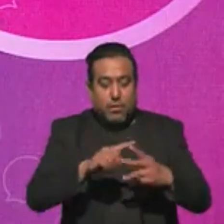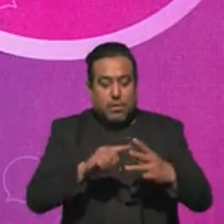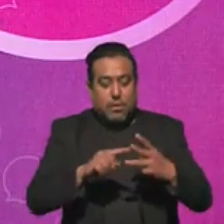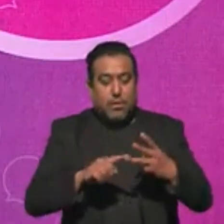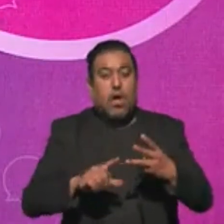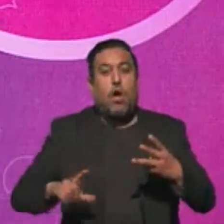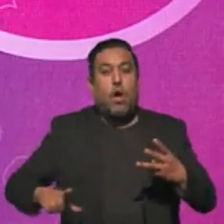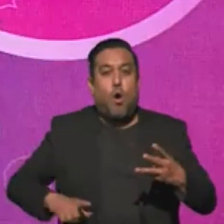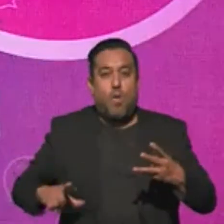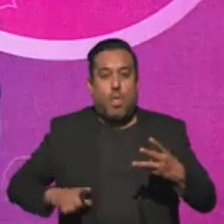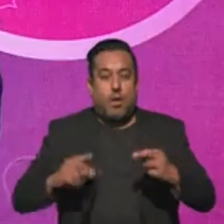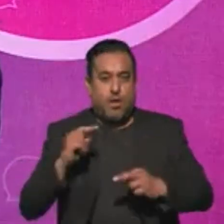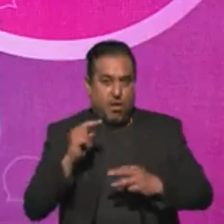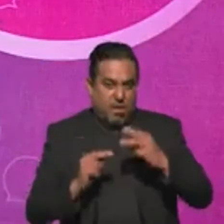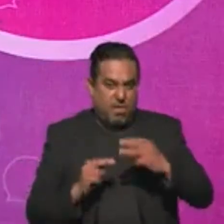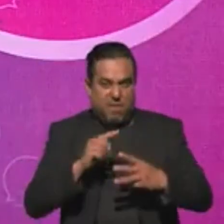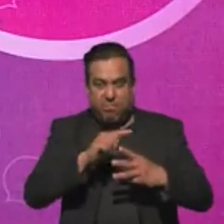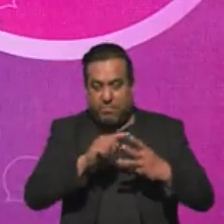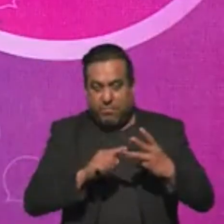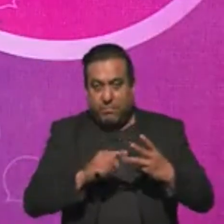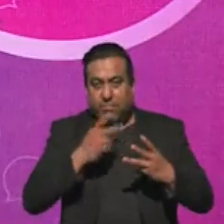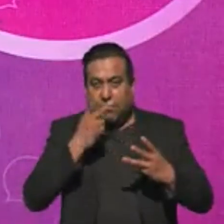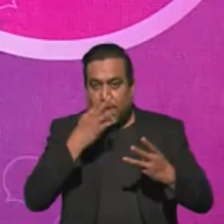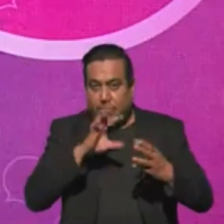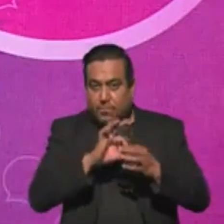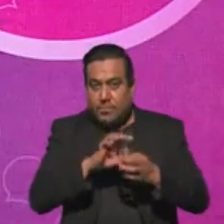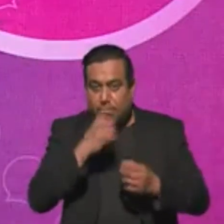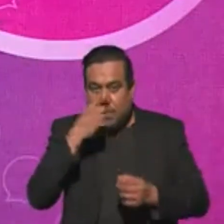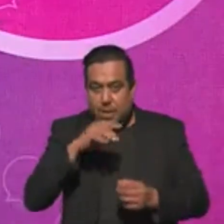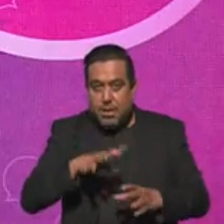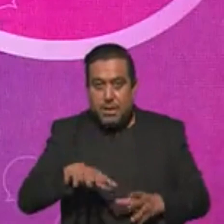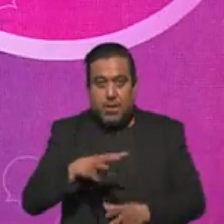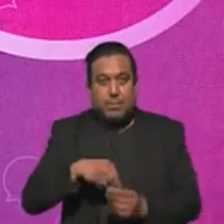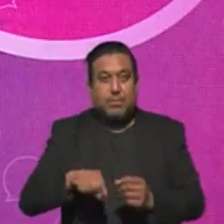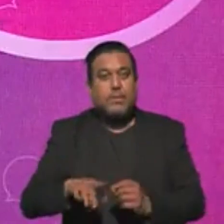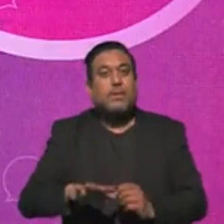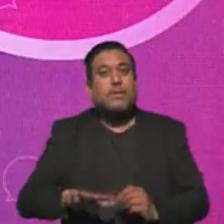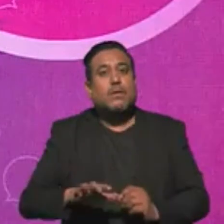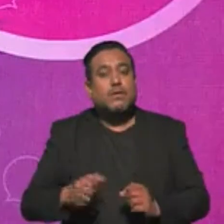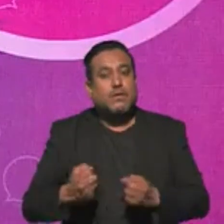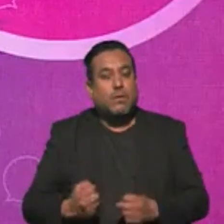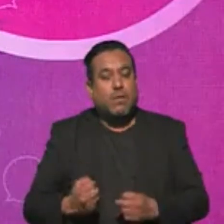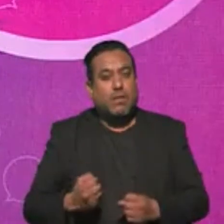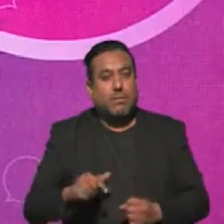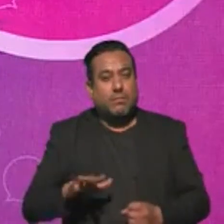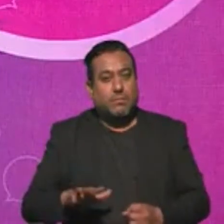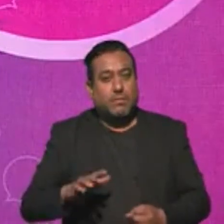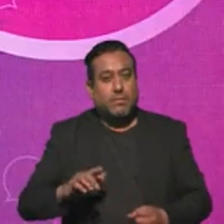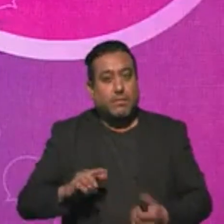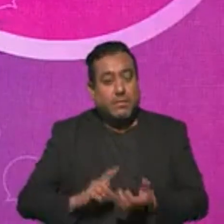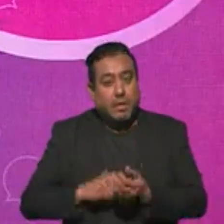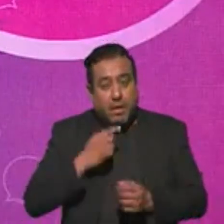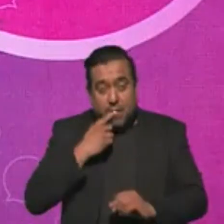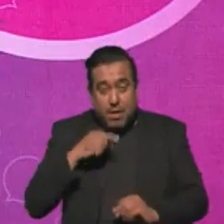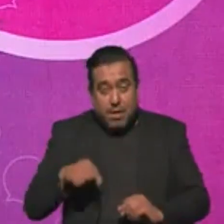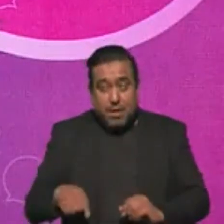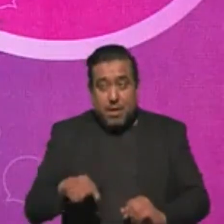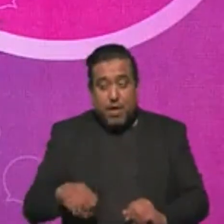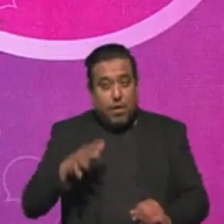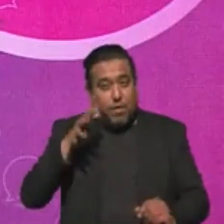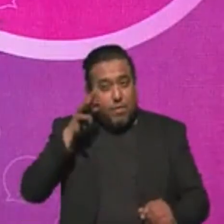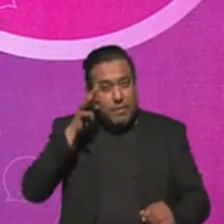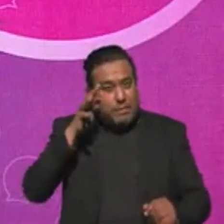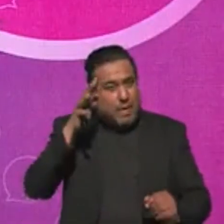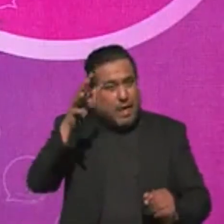del gobierno en cuestión de seguridad hoy en Celaya la esperanza es lo